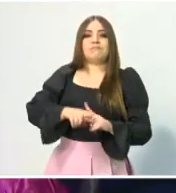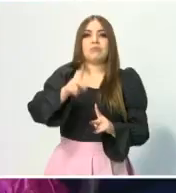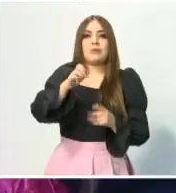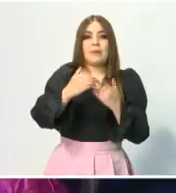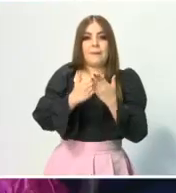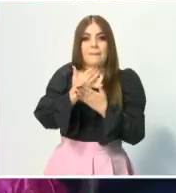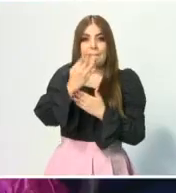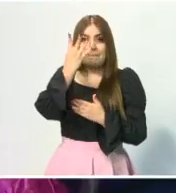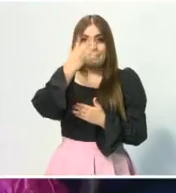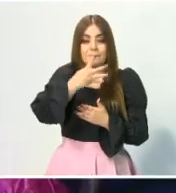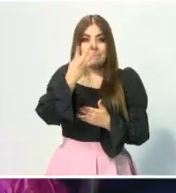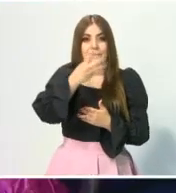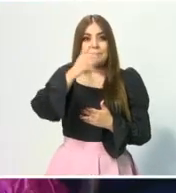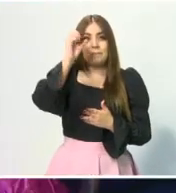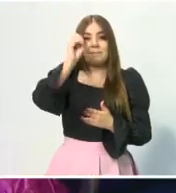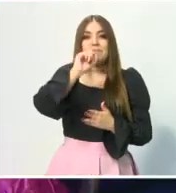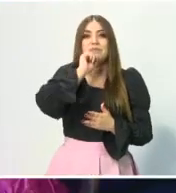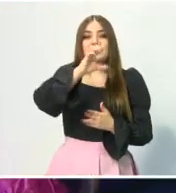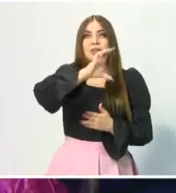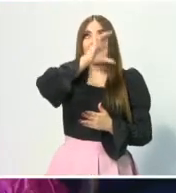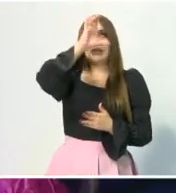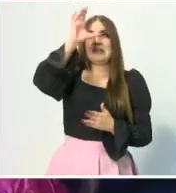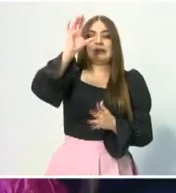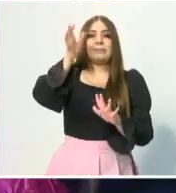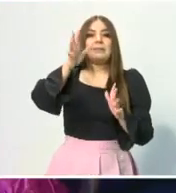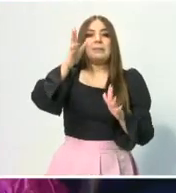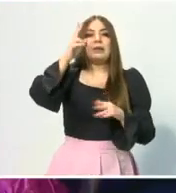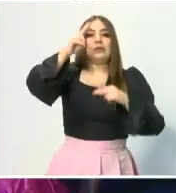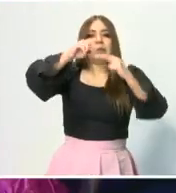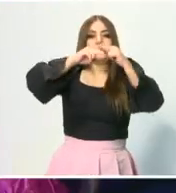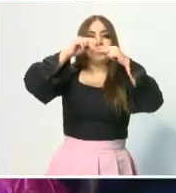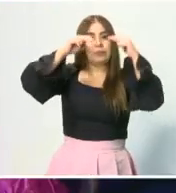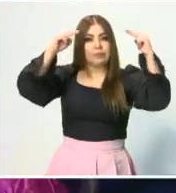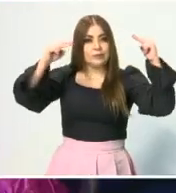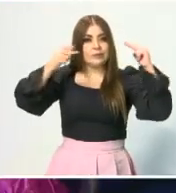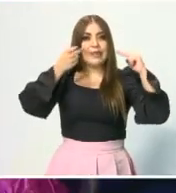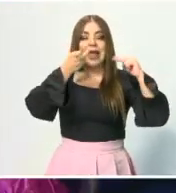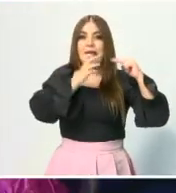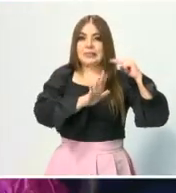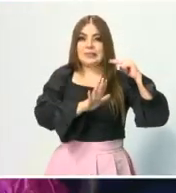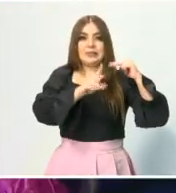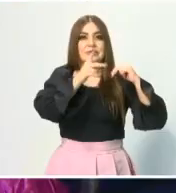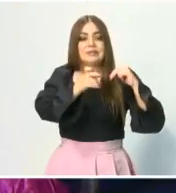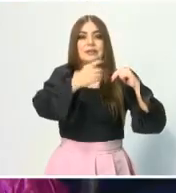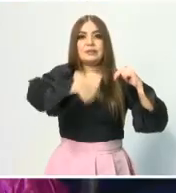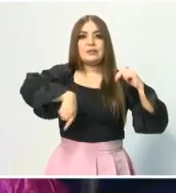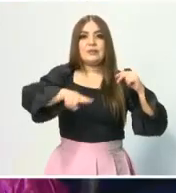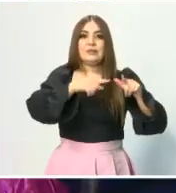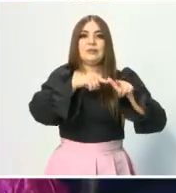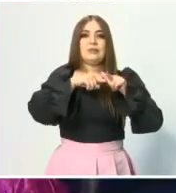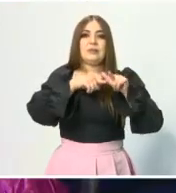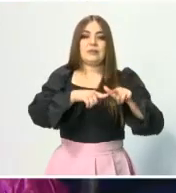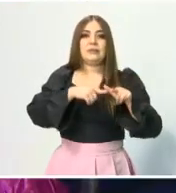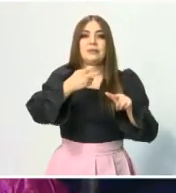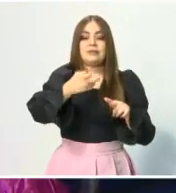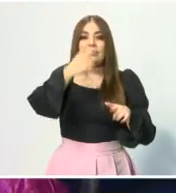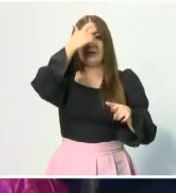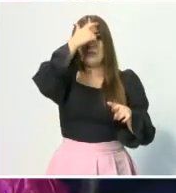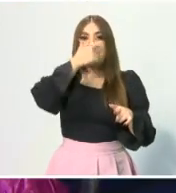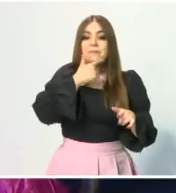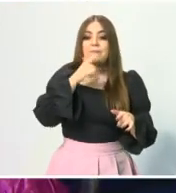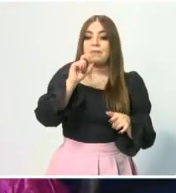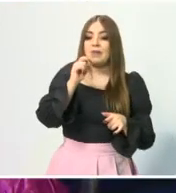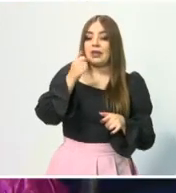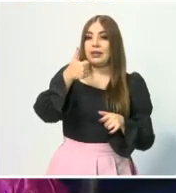es de 14 grados, también con cielo parcialmente nublado, así continúa también durante tarde y noche. Máxima de